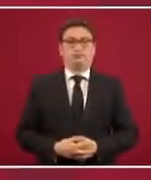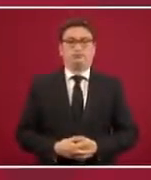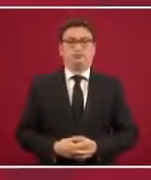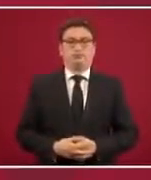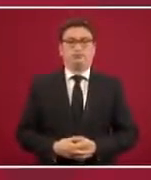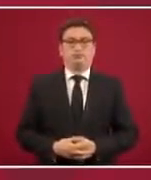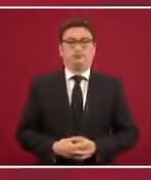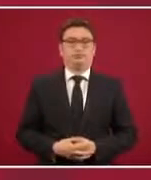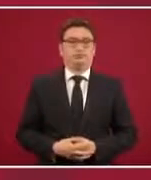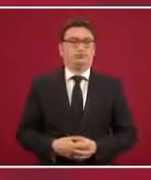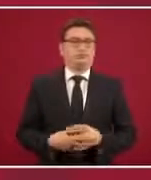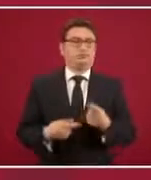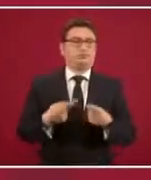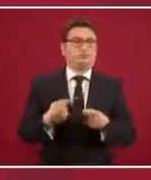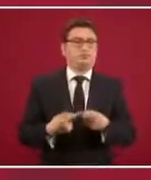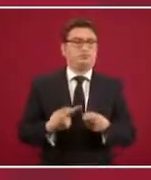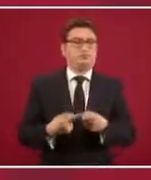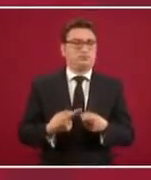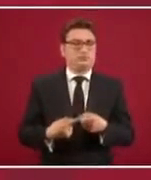a los países